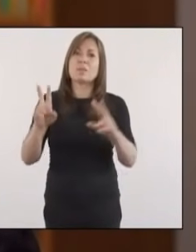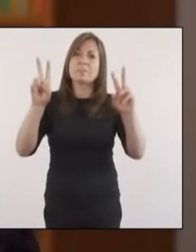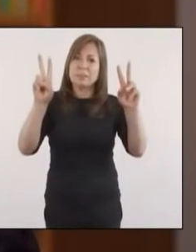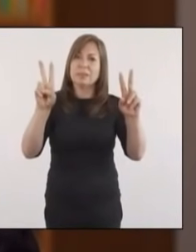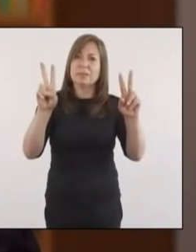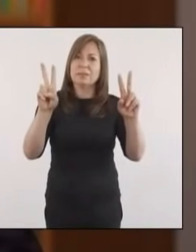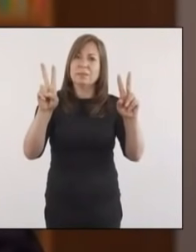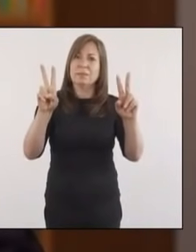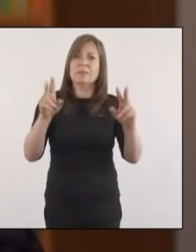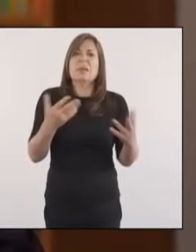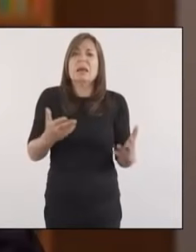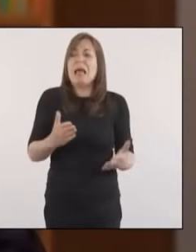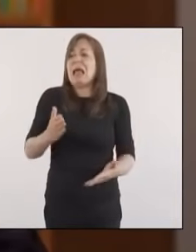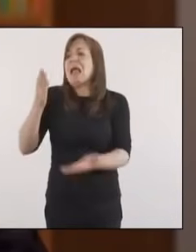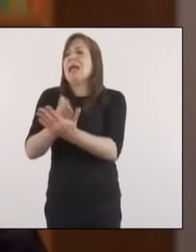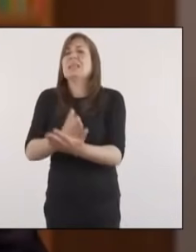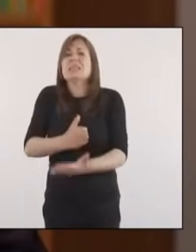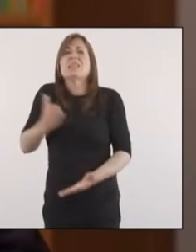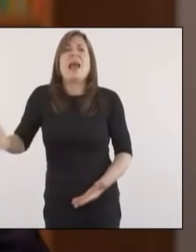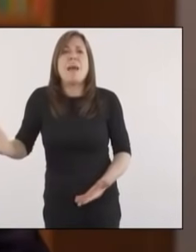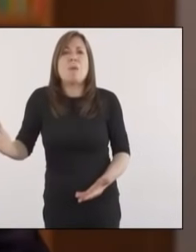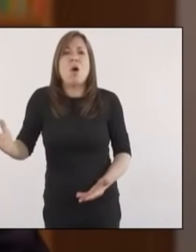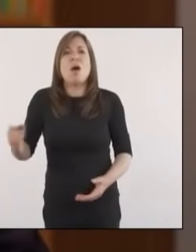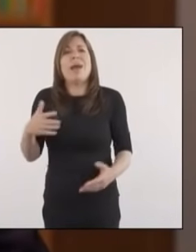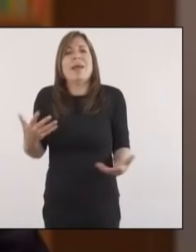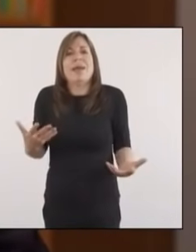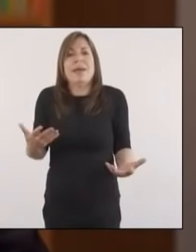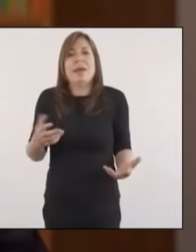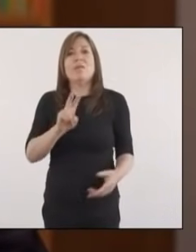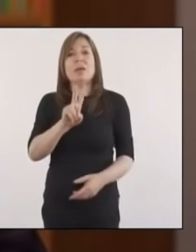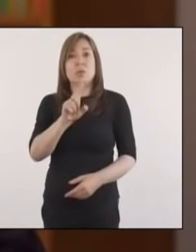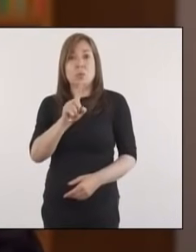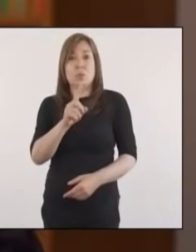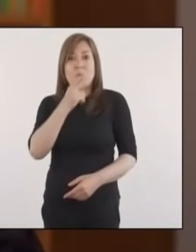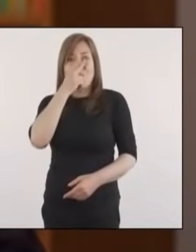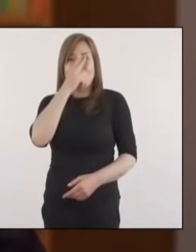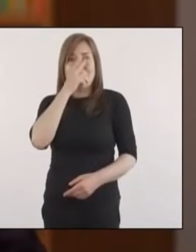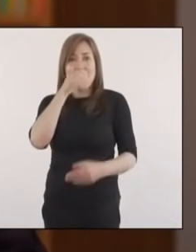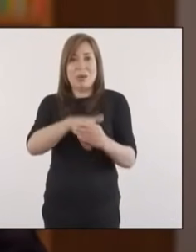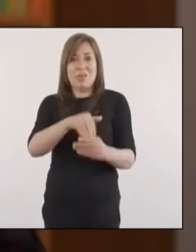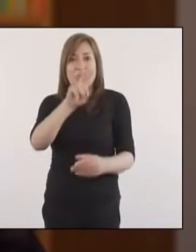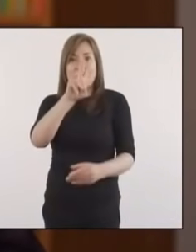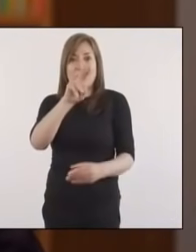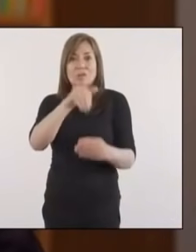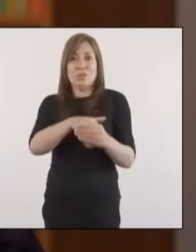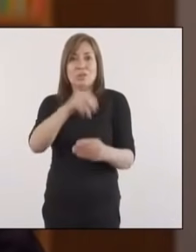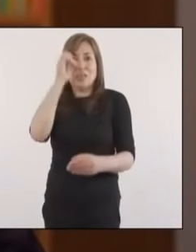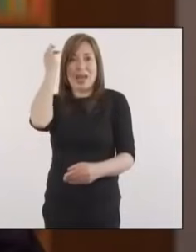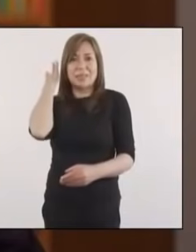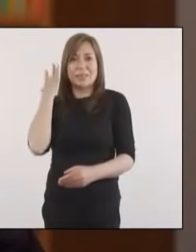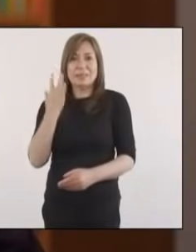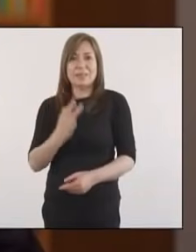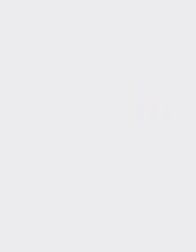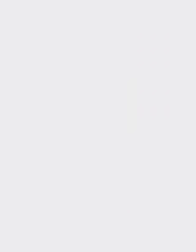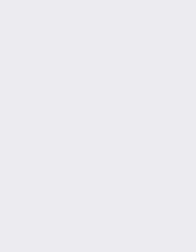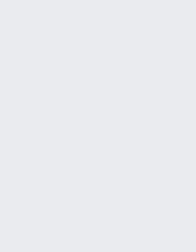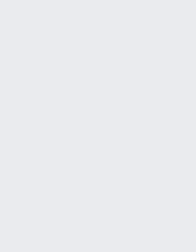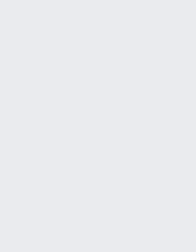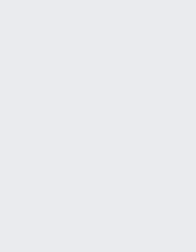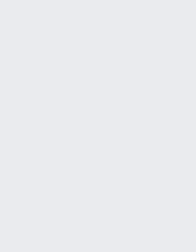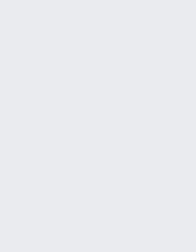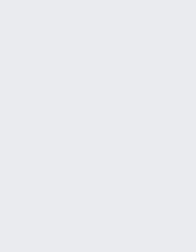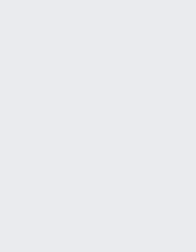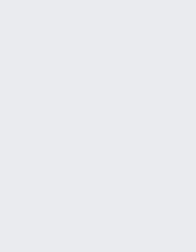el orden y la paz. ¿En qué soy extremo? Este 21 de noviembre, vota 2, vota CAST.